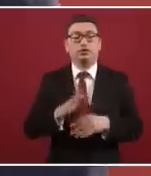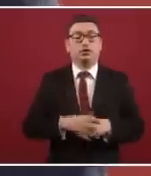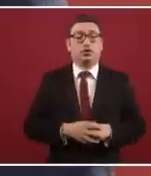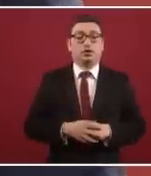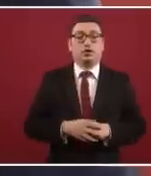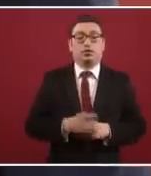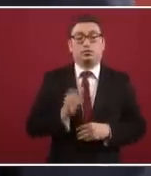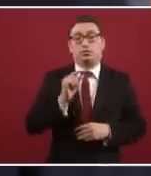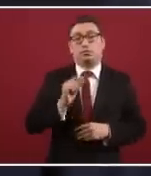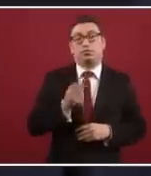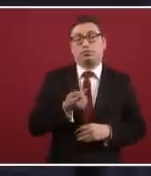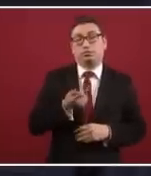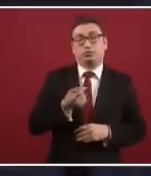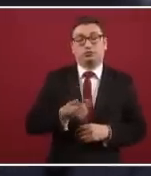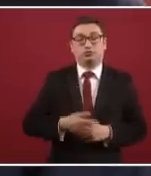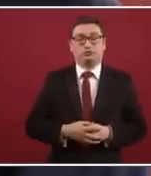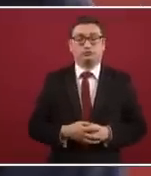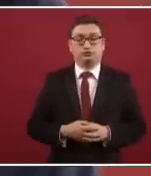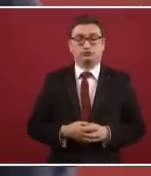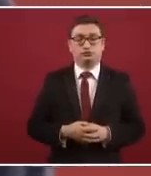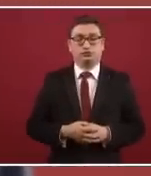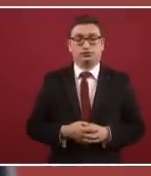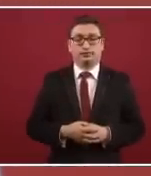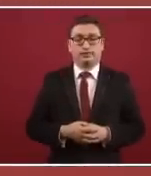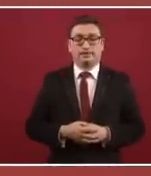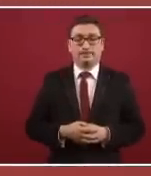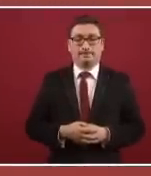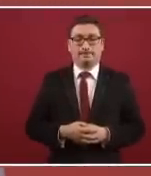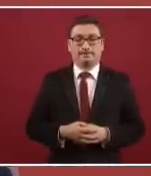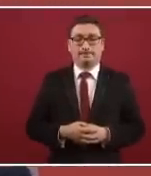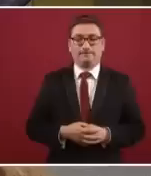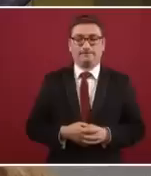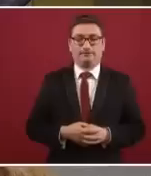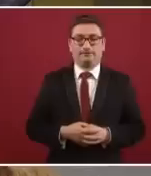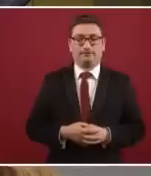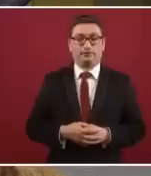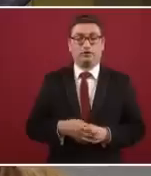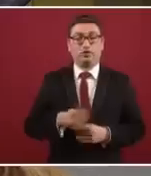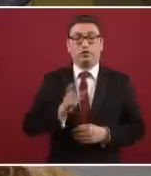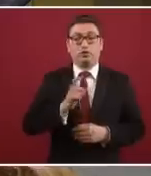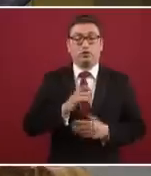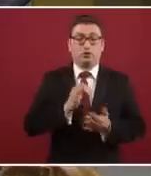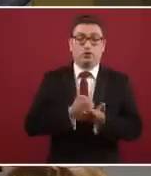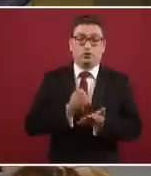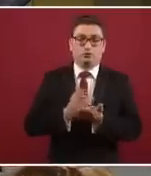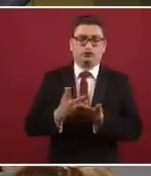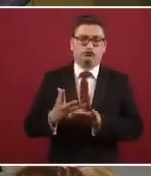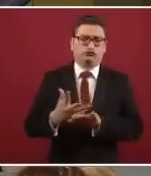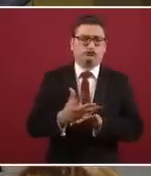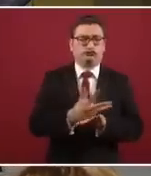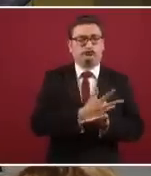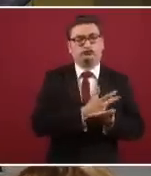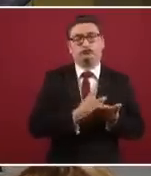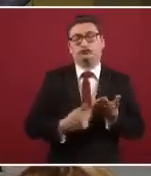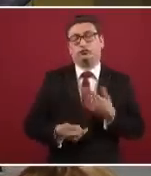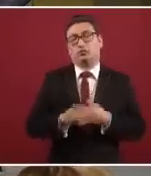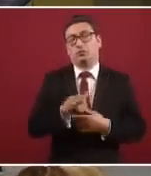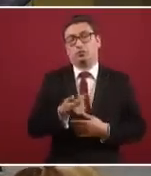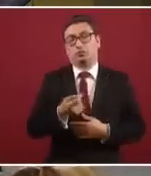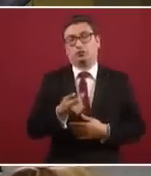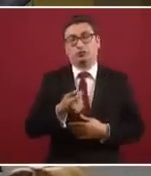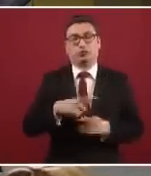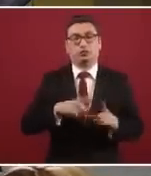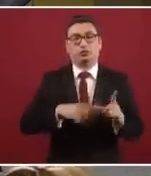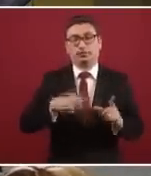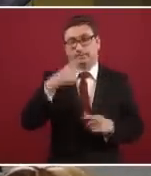poco lo que se recaudaba, lo que se cobraba de impuestos en México